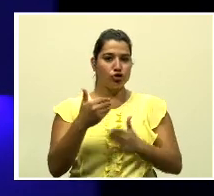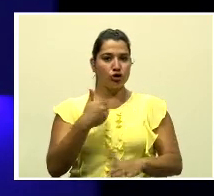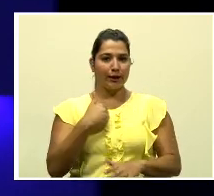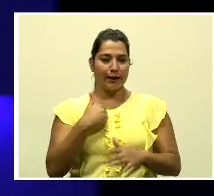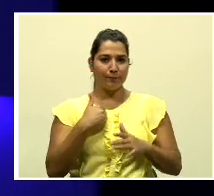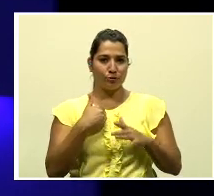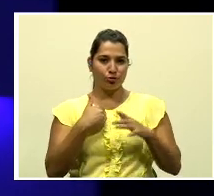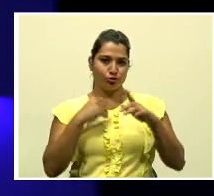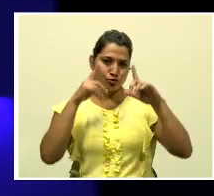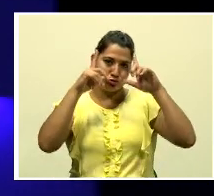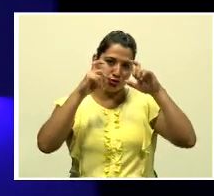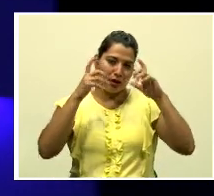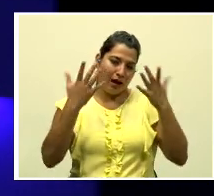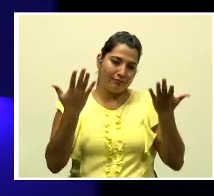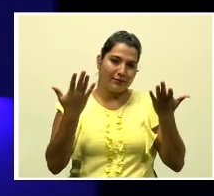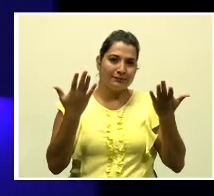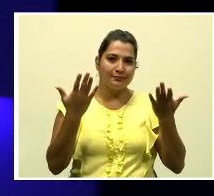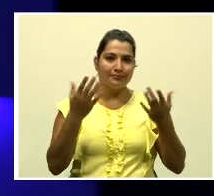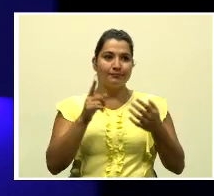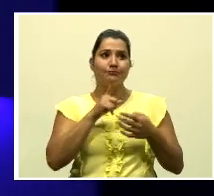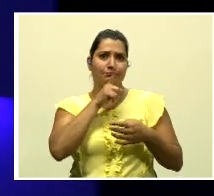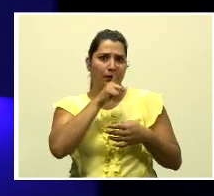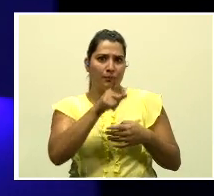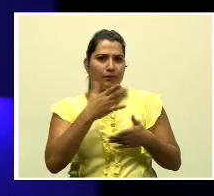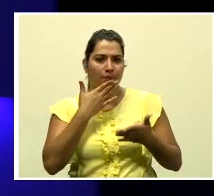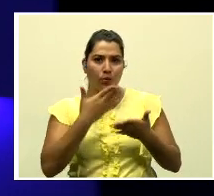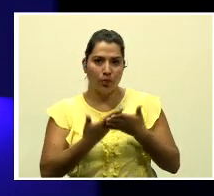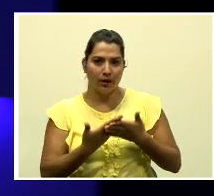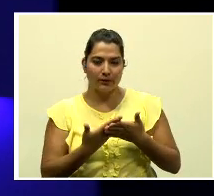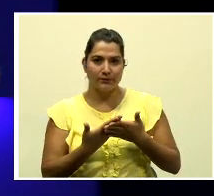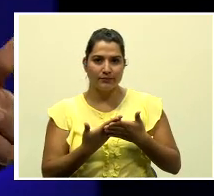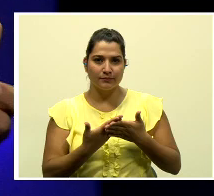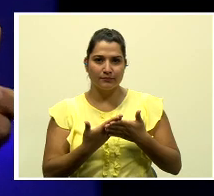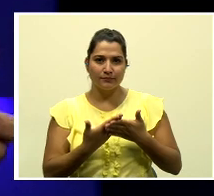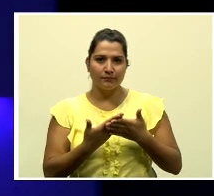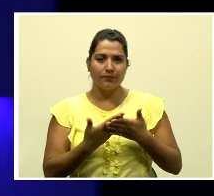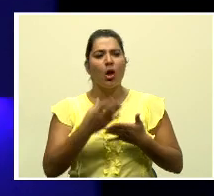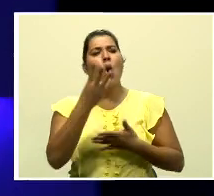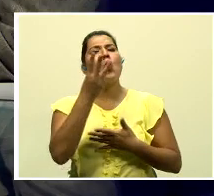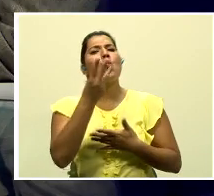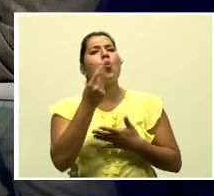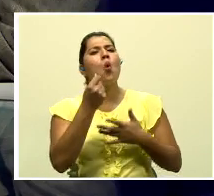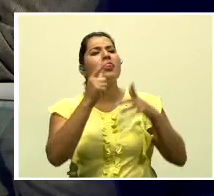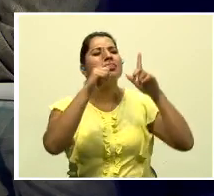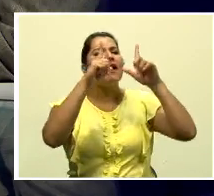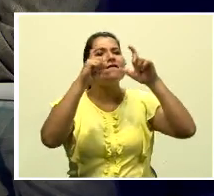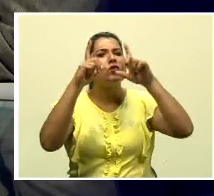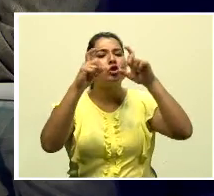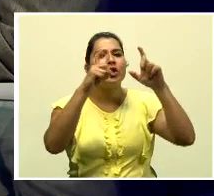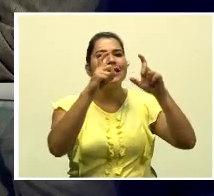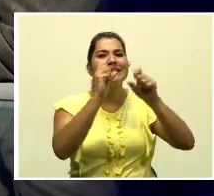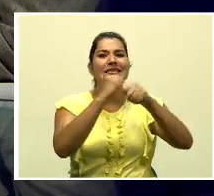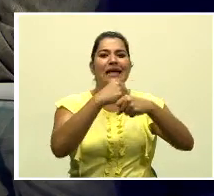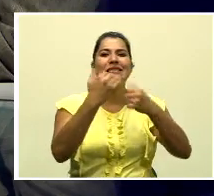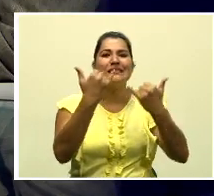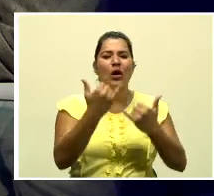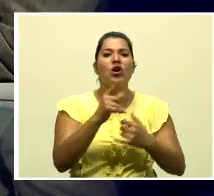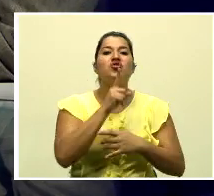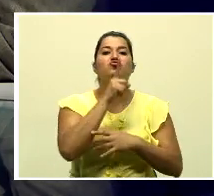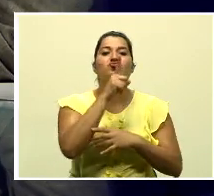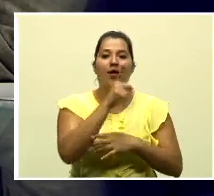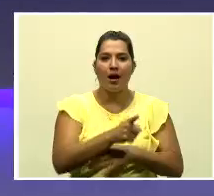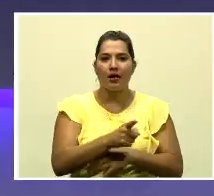cámaras realmente potentes. ¿Cuánta fotografía se está haciendo hoy realmente?